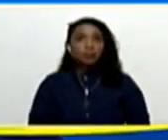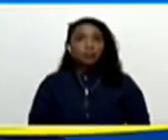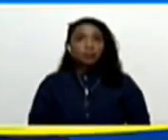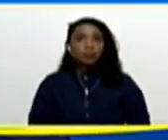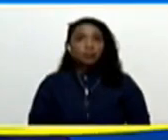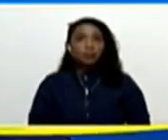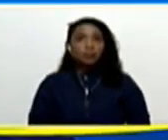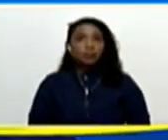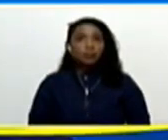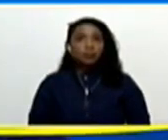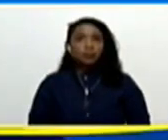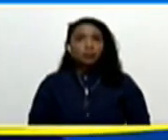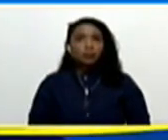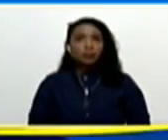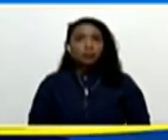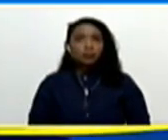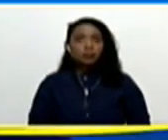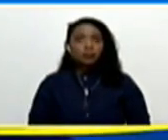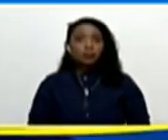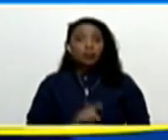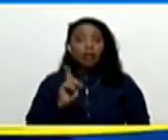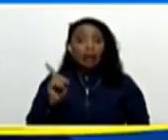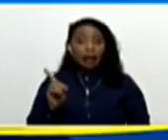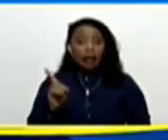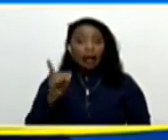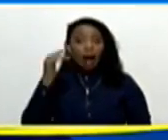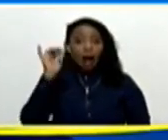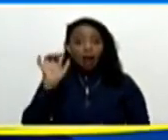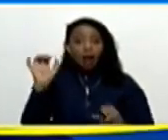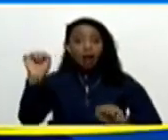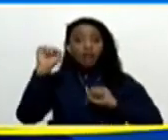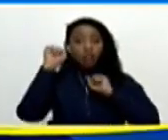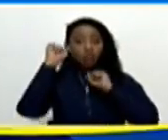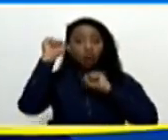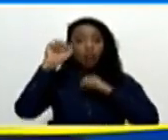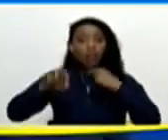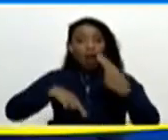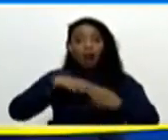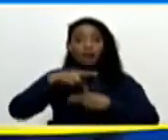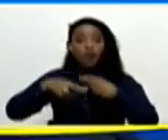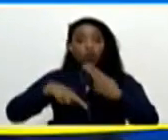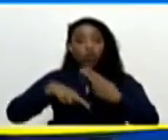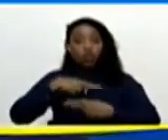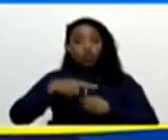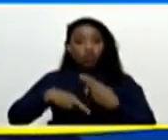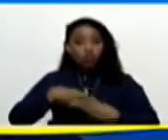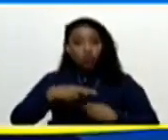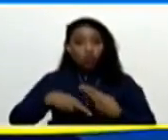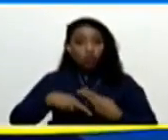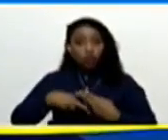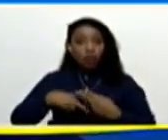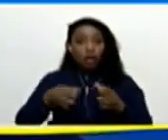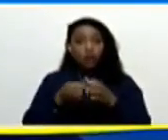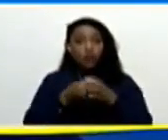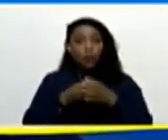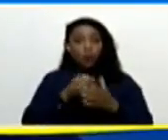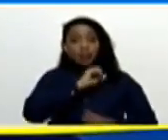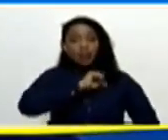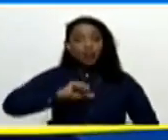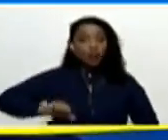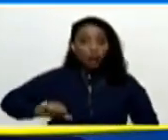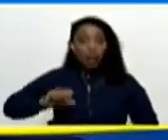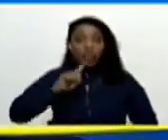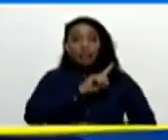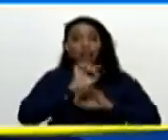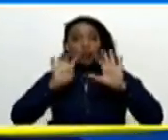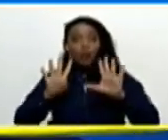es parte determinante en la victoria de la Revolución Sandinista. Él entró triunfante también aquel 19 de julio, como